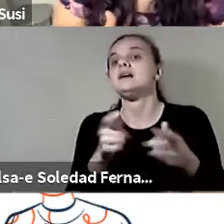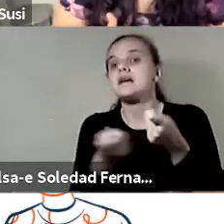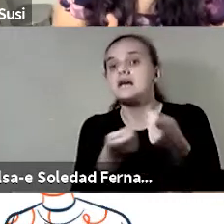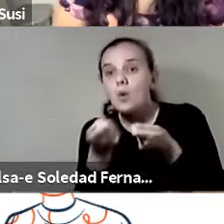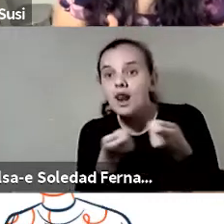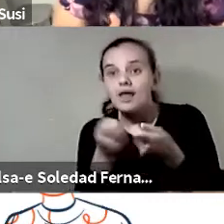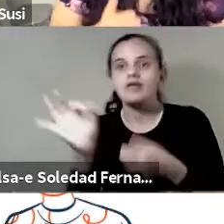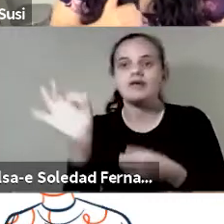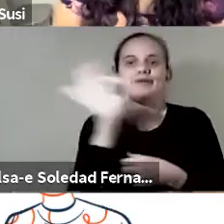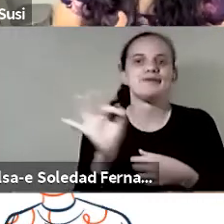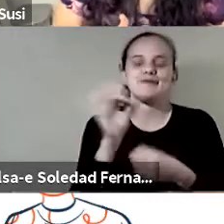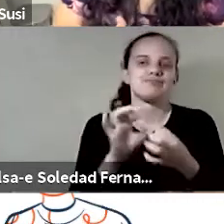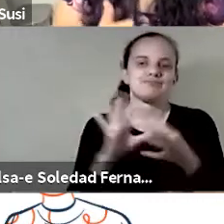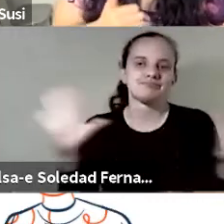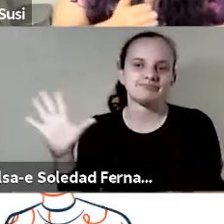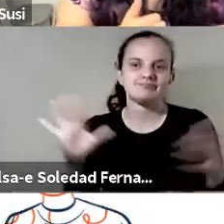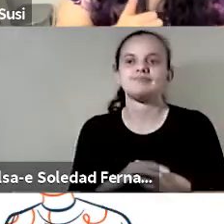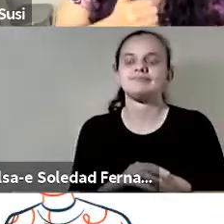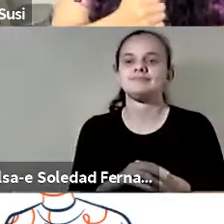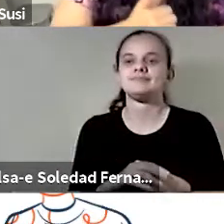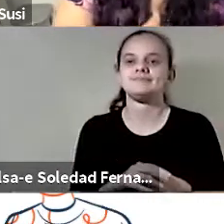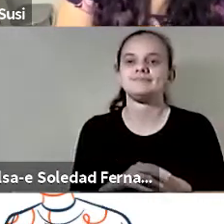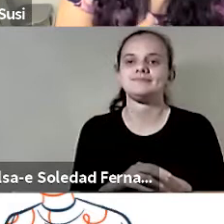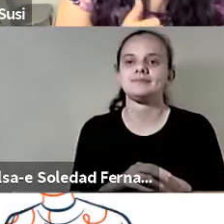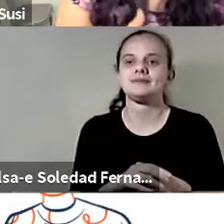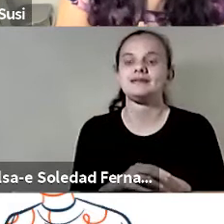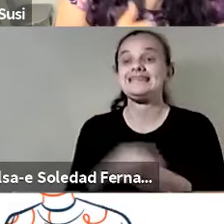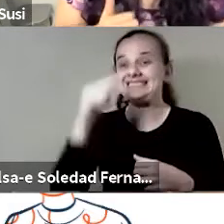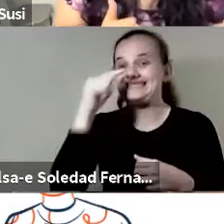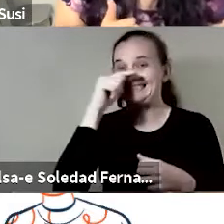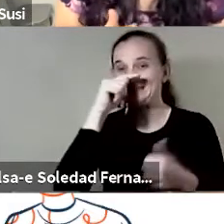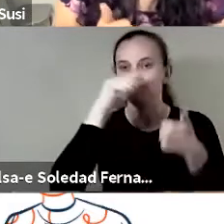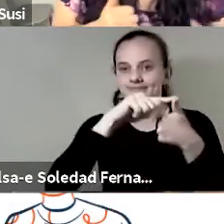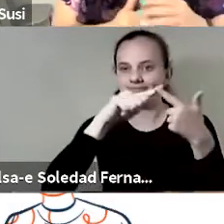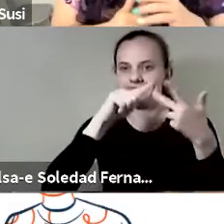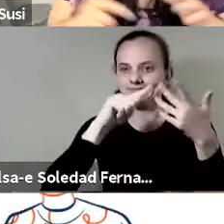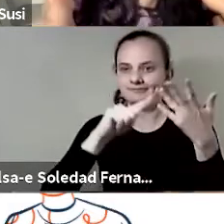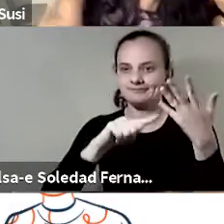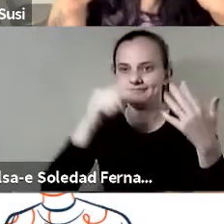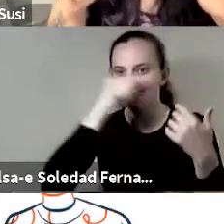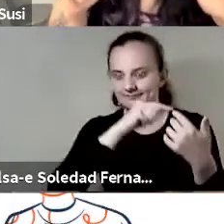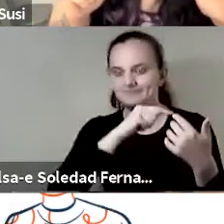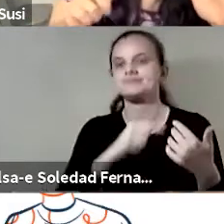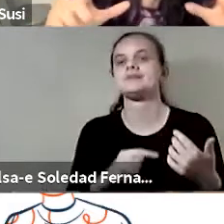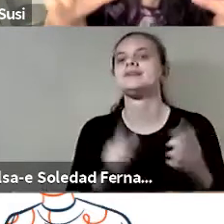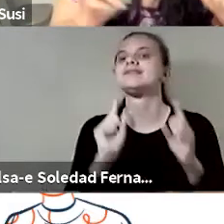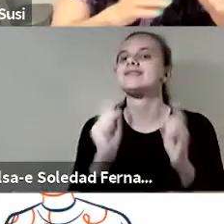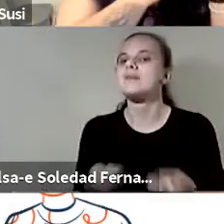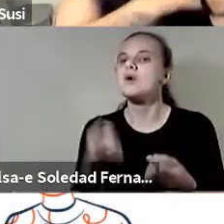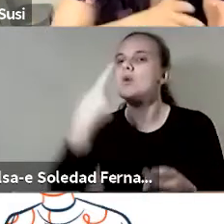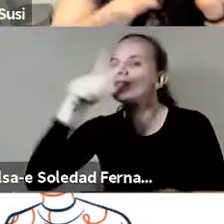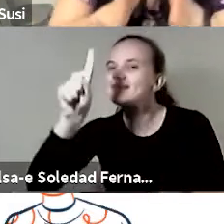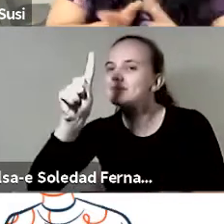si la accesibilidad está regulada y es exigida por el Estado y demás. Y por último, o sea, estamos